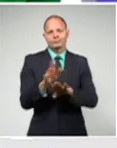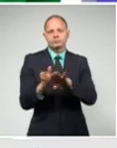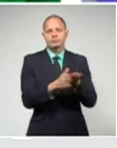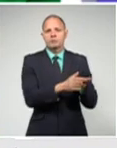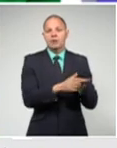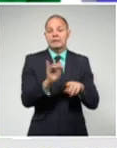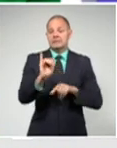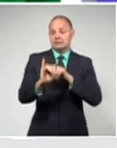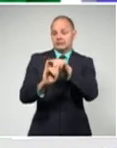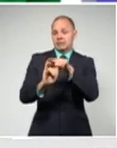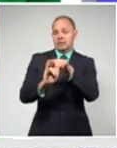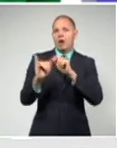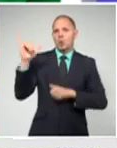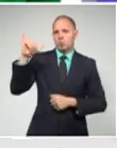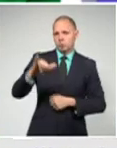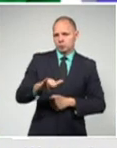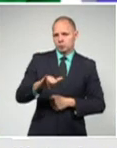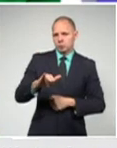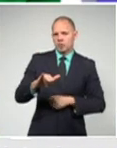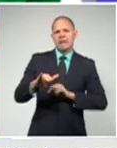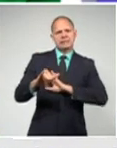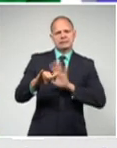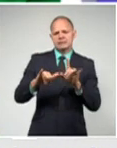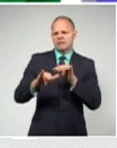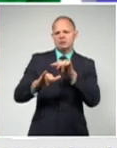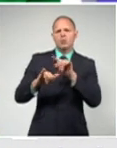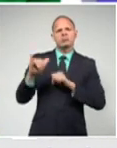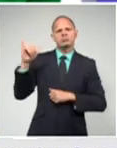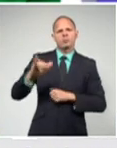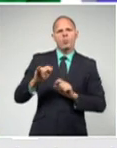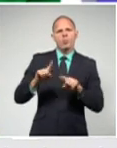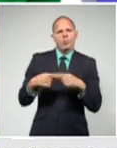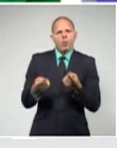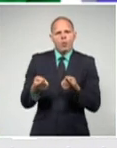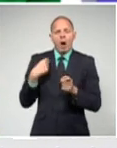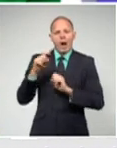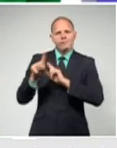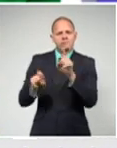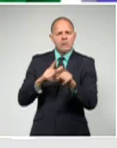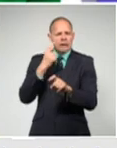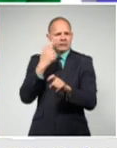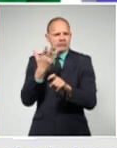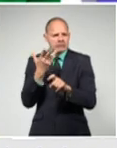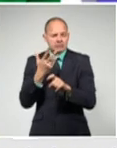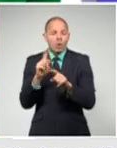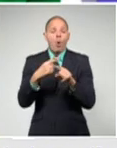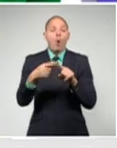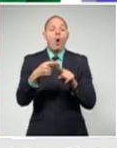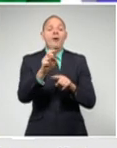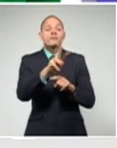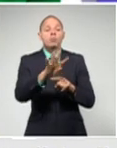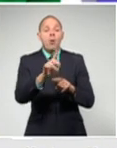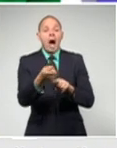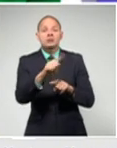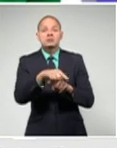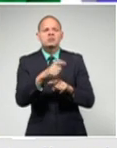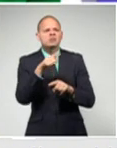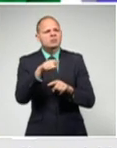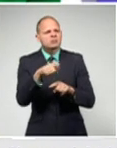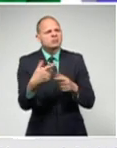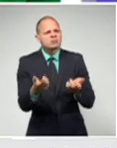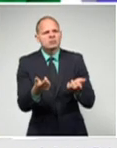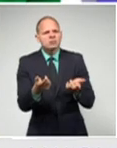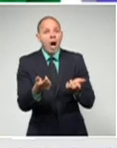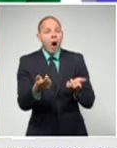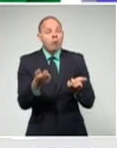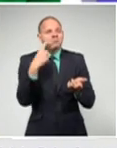exterior y se trabaja para precisar la fuente de infección de 24 casos de los diagnosticados ayer, que